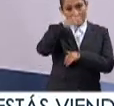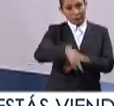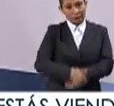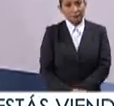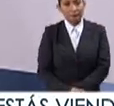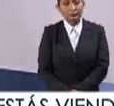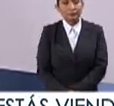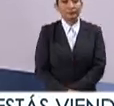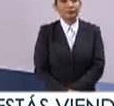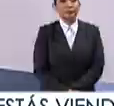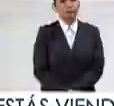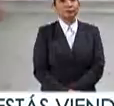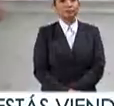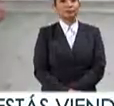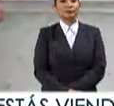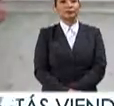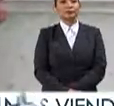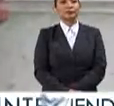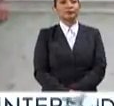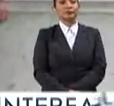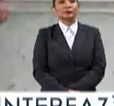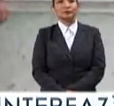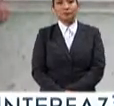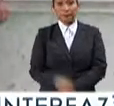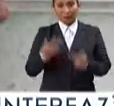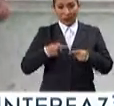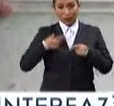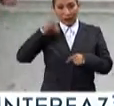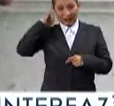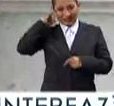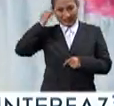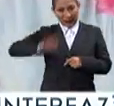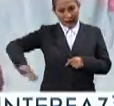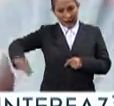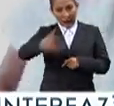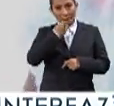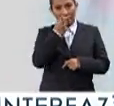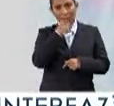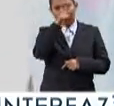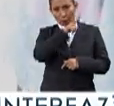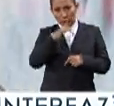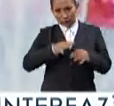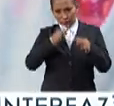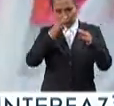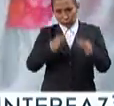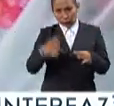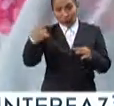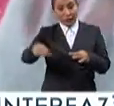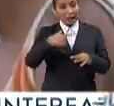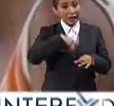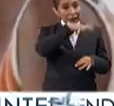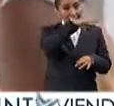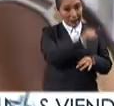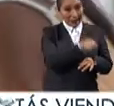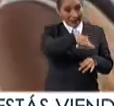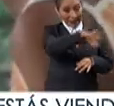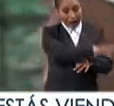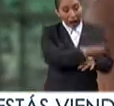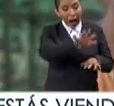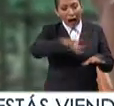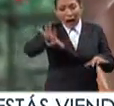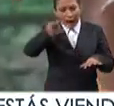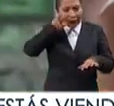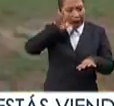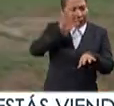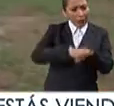país la población indígena hablante de lenguas originarias y afrodescendientes son el sector de